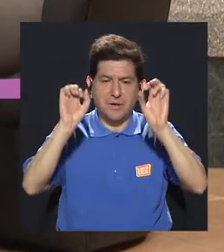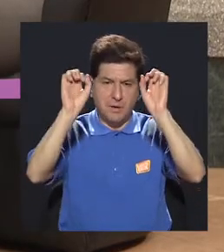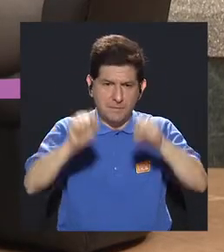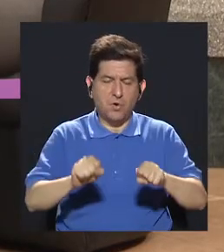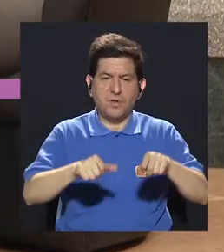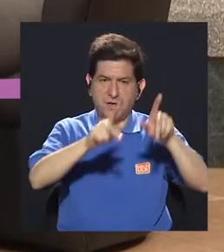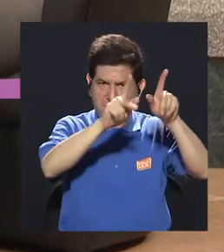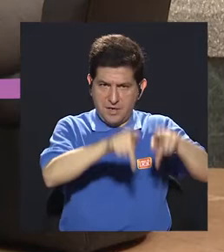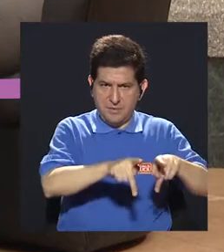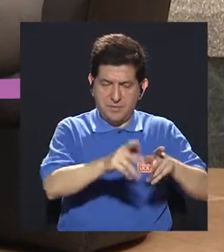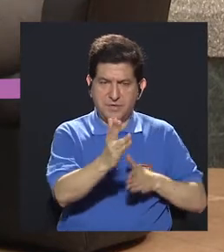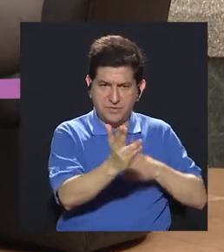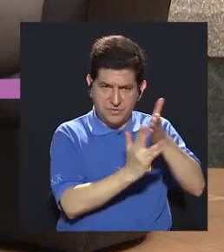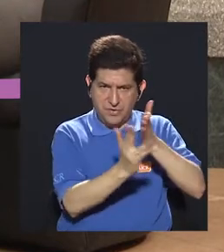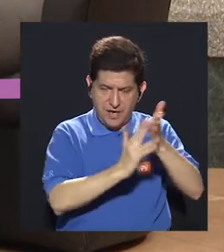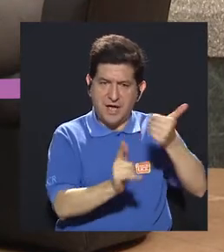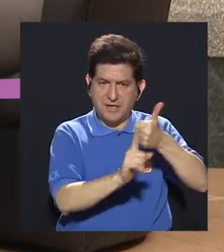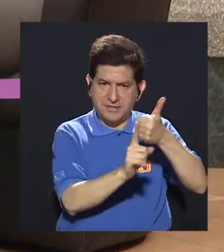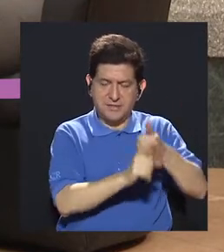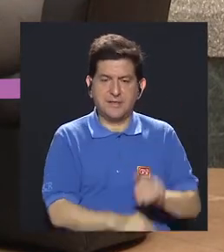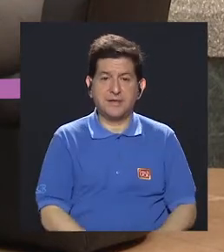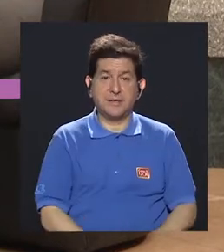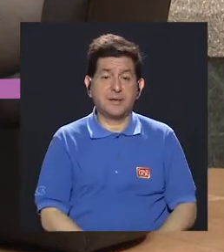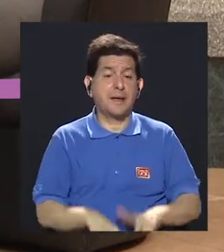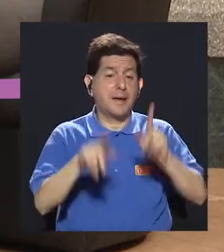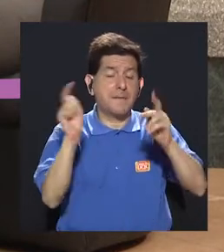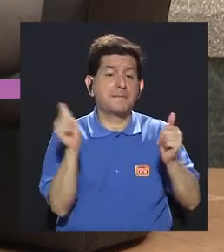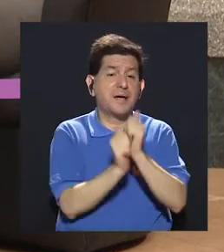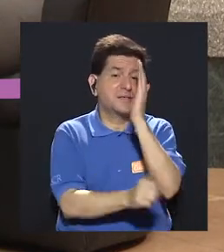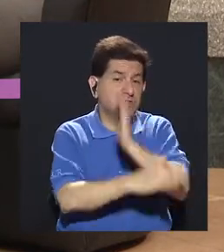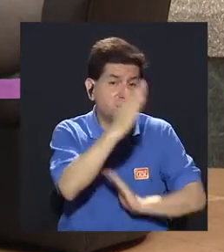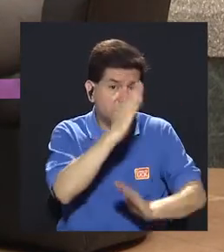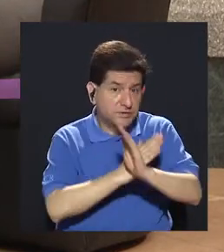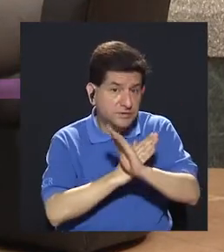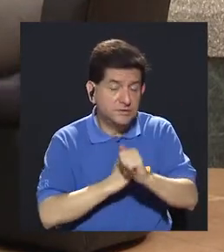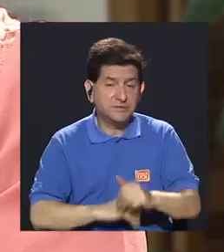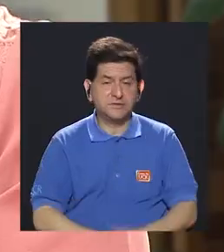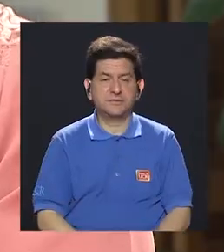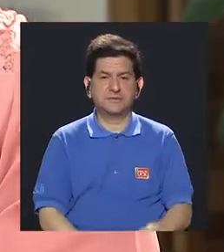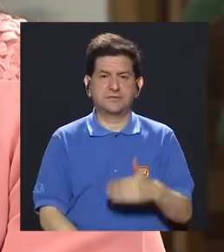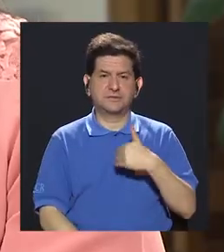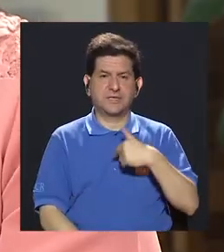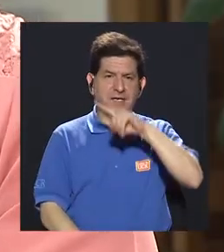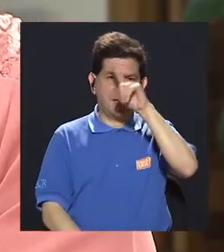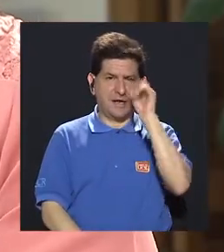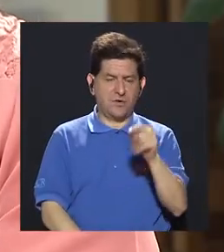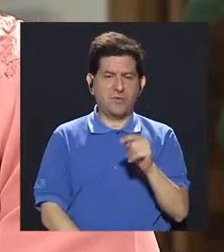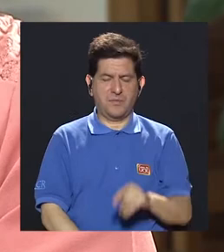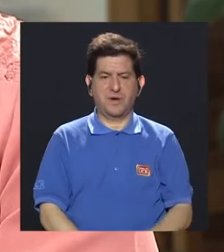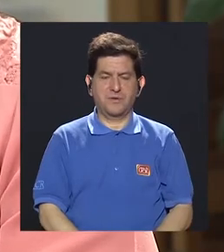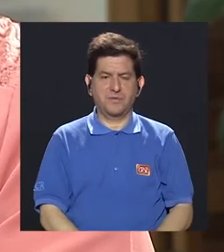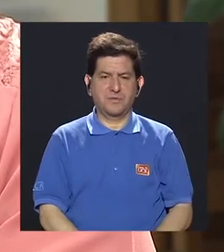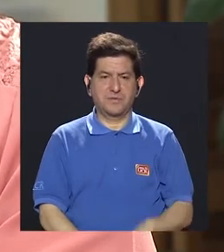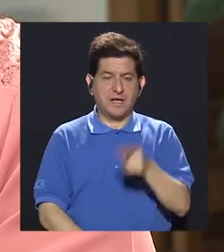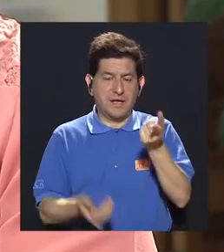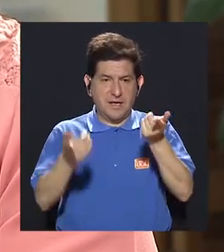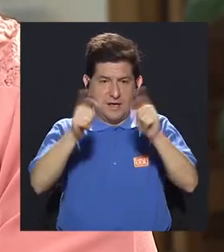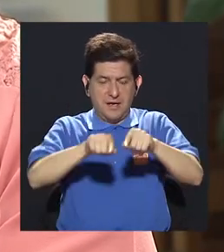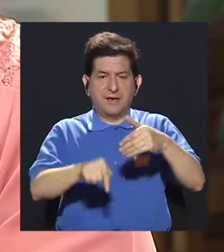amigable para que ellos puedan accesar por sí mismos. Incluso, por ejemplo, jóvenes con discapacidad, ¿verdad? Tenemos una pregunta en el registro sobre